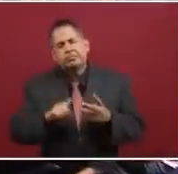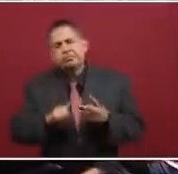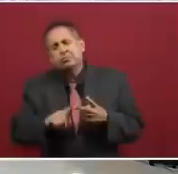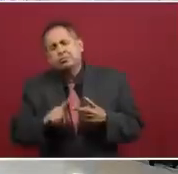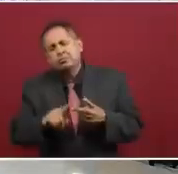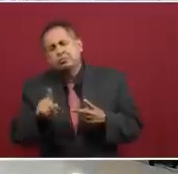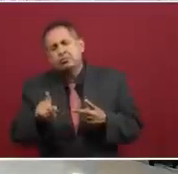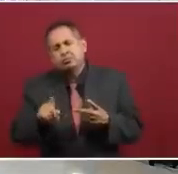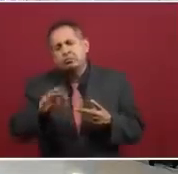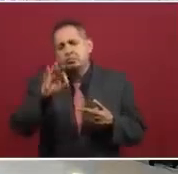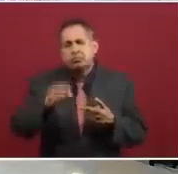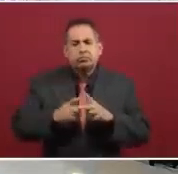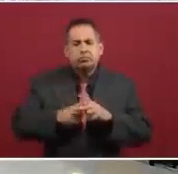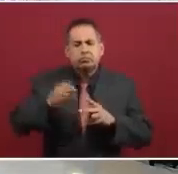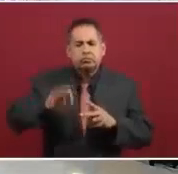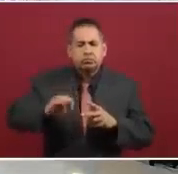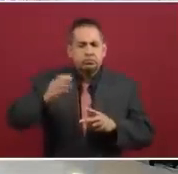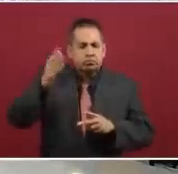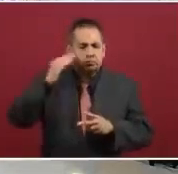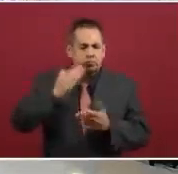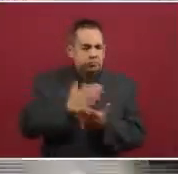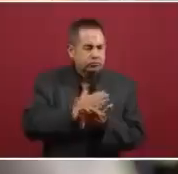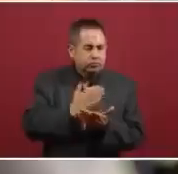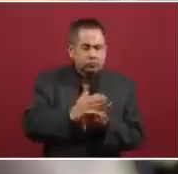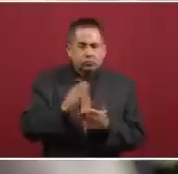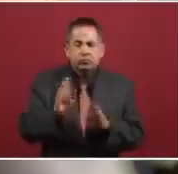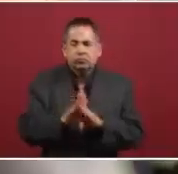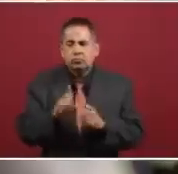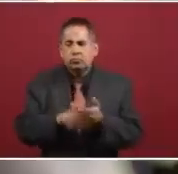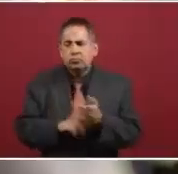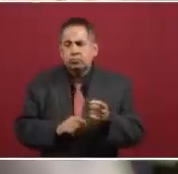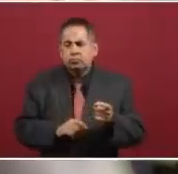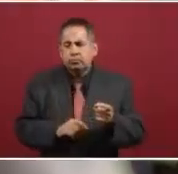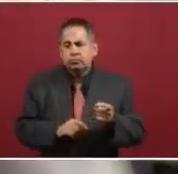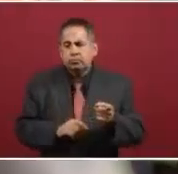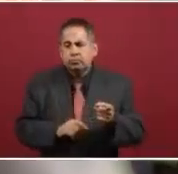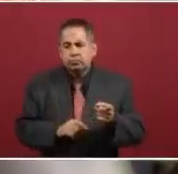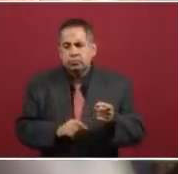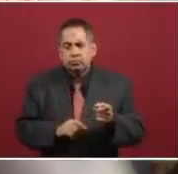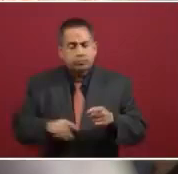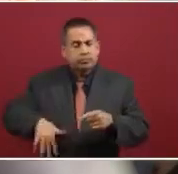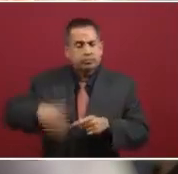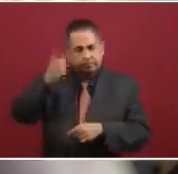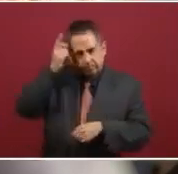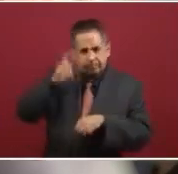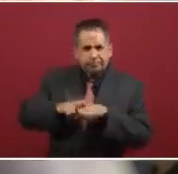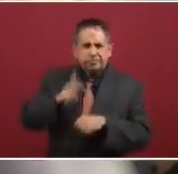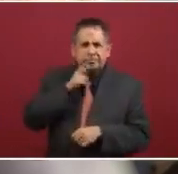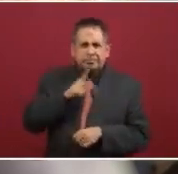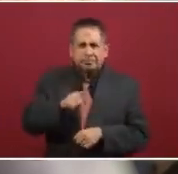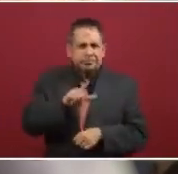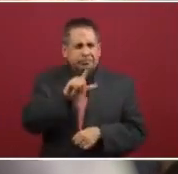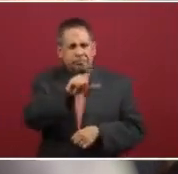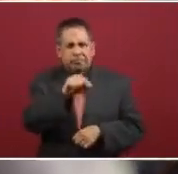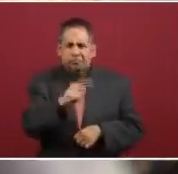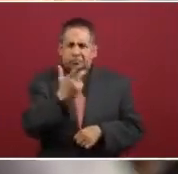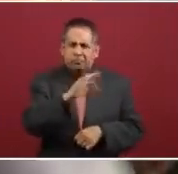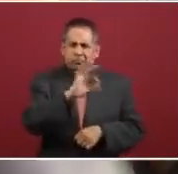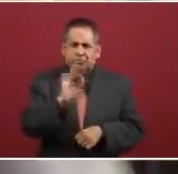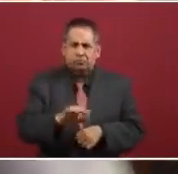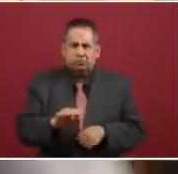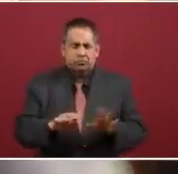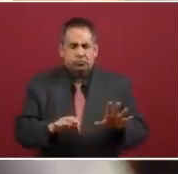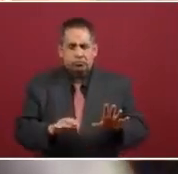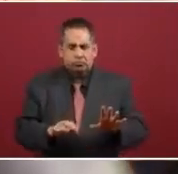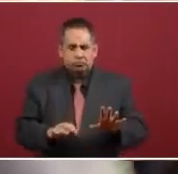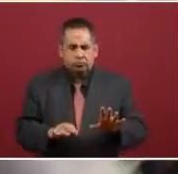tasa de interés promedio que se pagaba, decía el director de Pemex, que era de 17.5%. ¿Esto sí